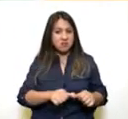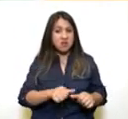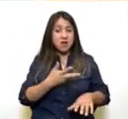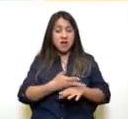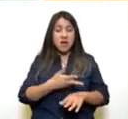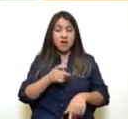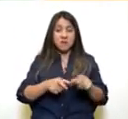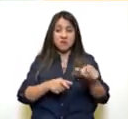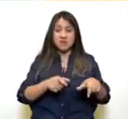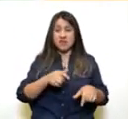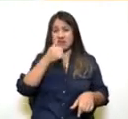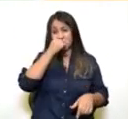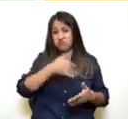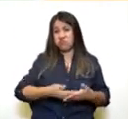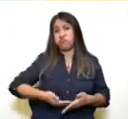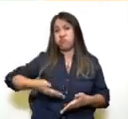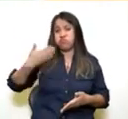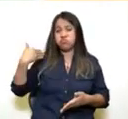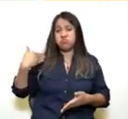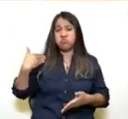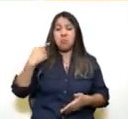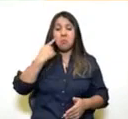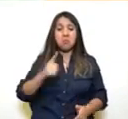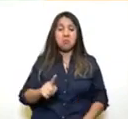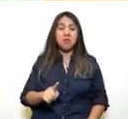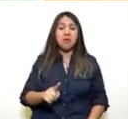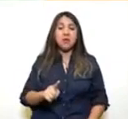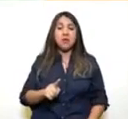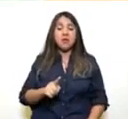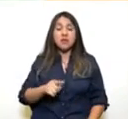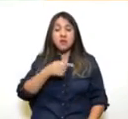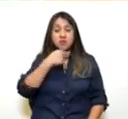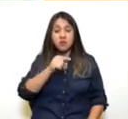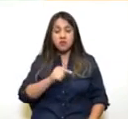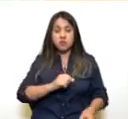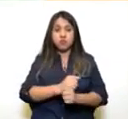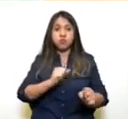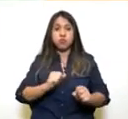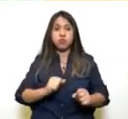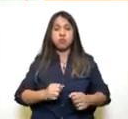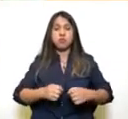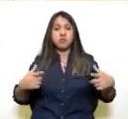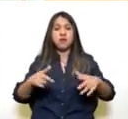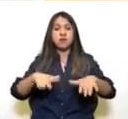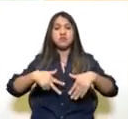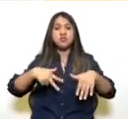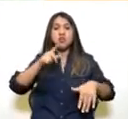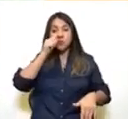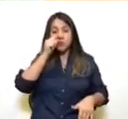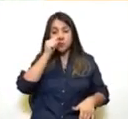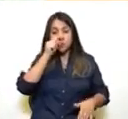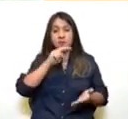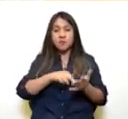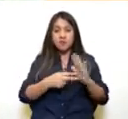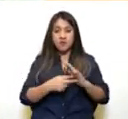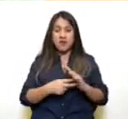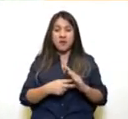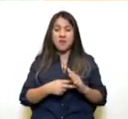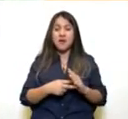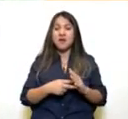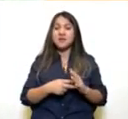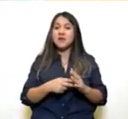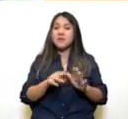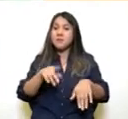voces que se levantaron hace bastante tiempo creo que no fueron escuchadas y de pronto esto está ya muy fuertemente el 18 de octubre con episodios aledaña la